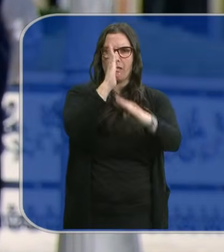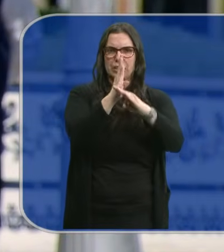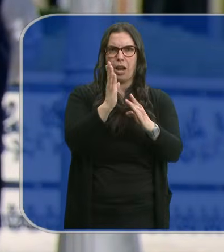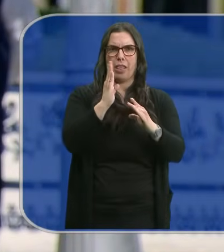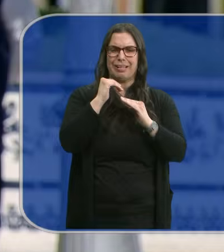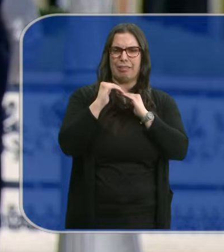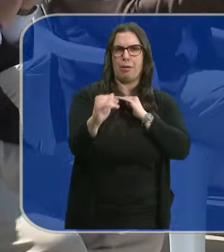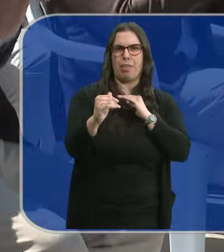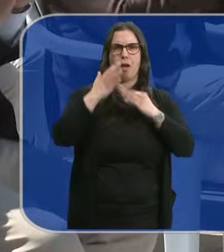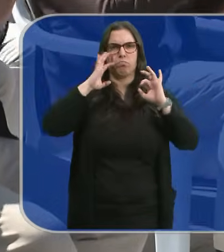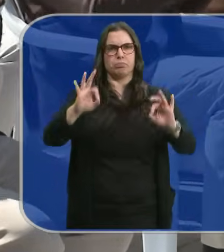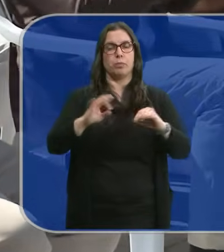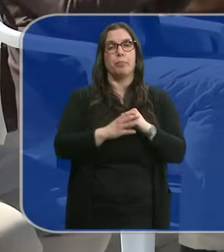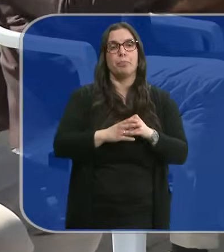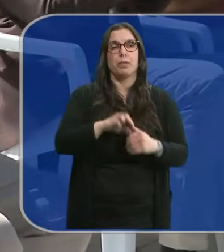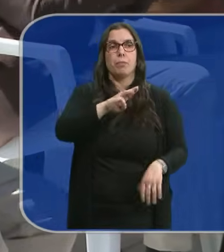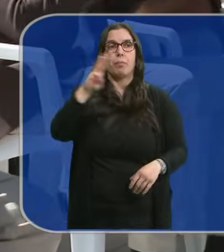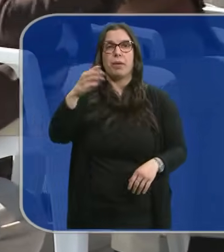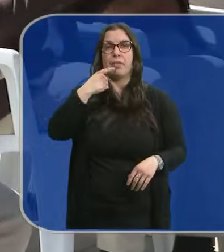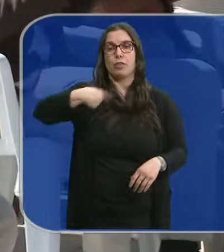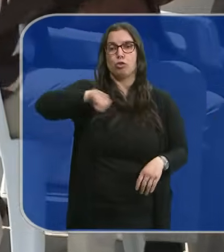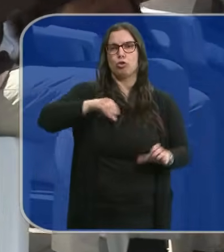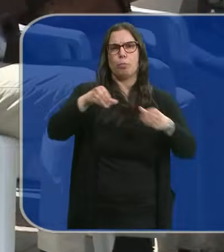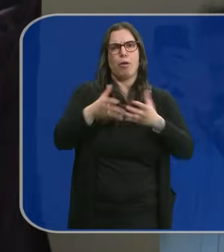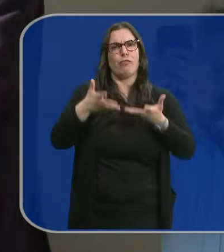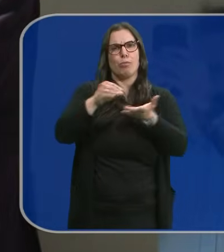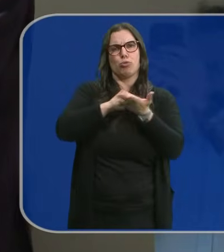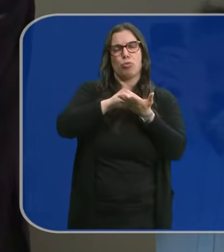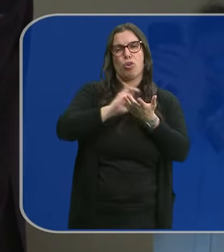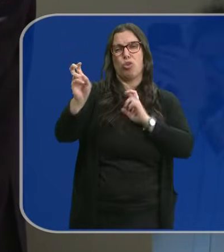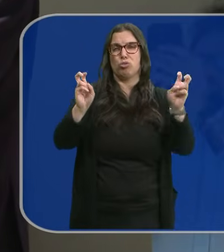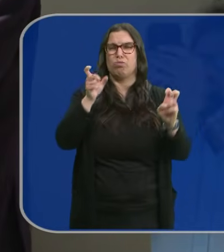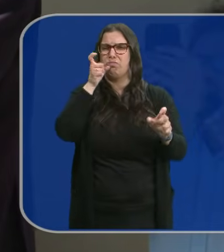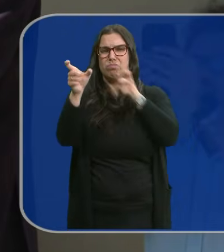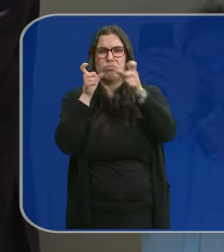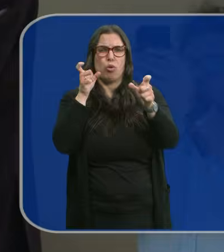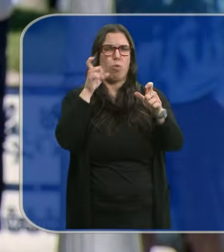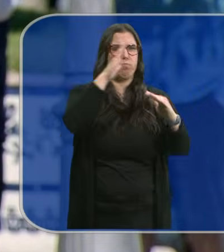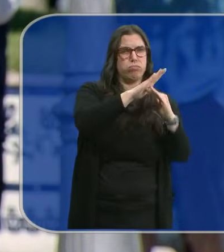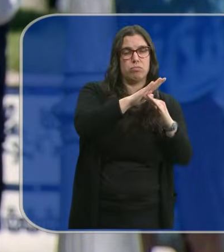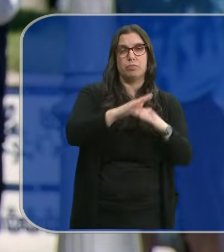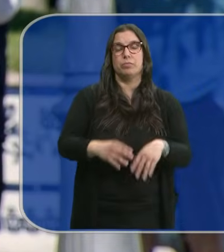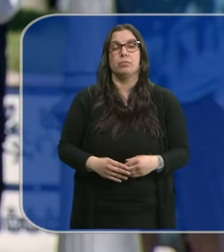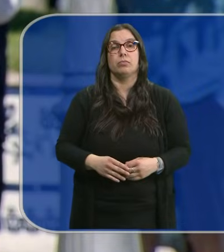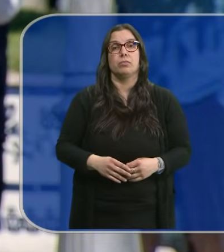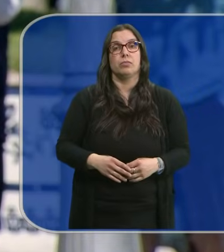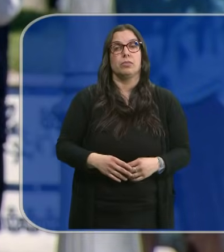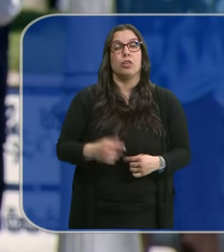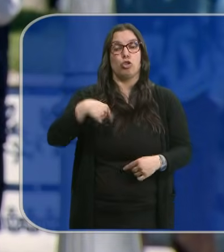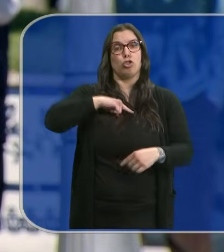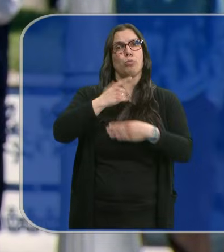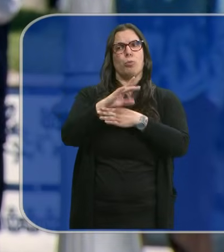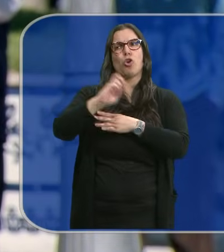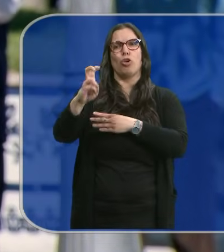de estabilidad. El PP remarca es el partido de las soluciones frente a los insultos y el bloqueo. Y los que se ríen de